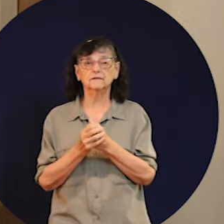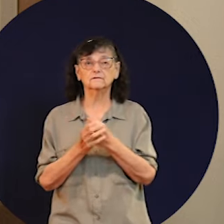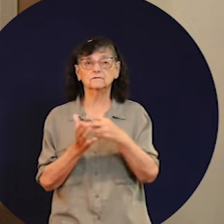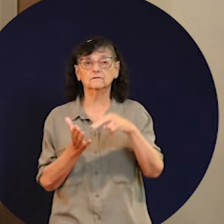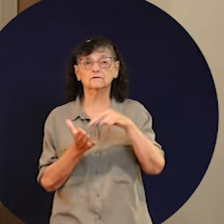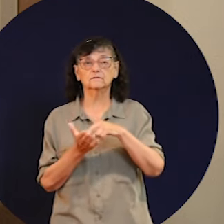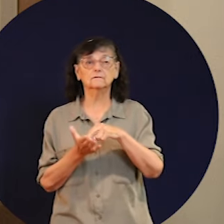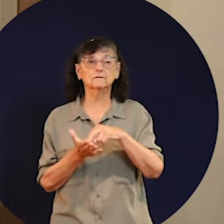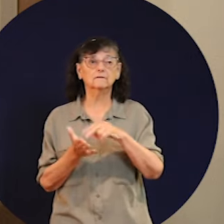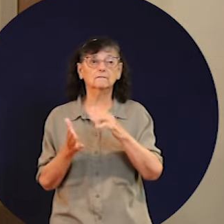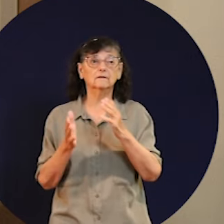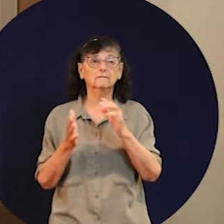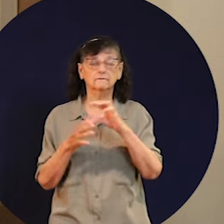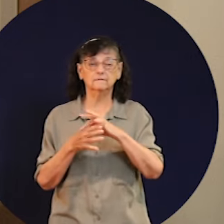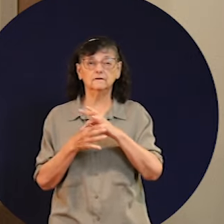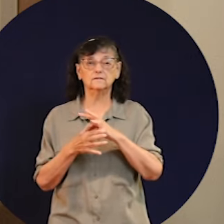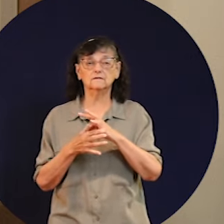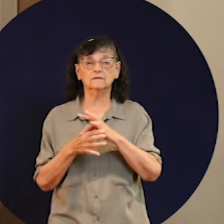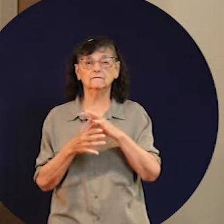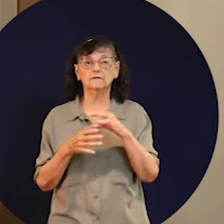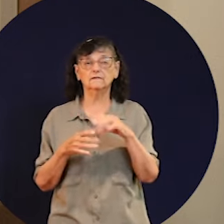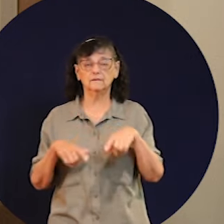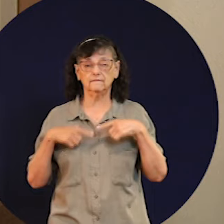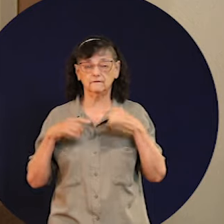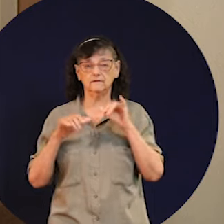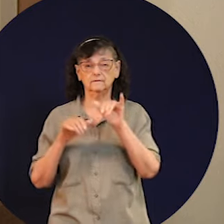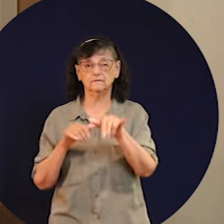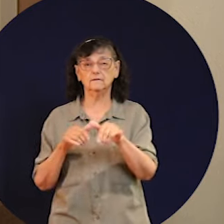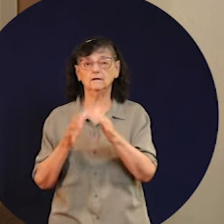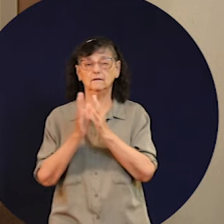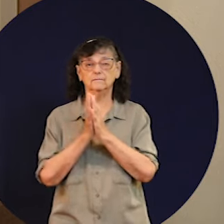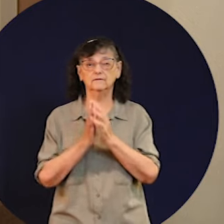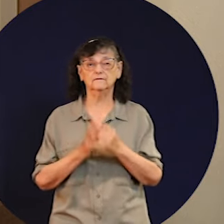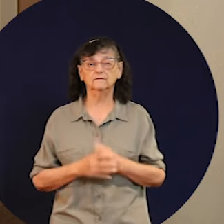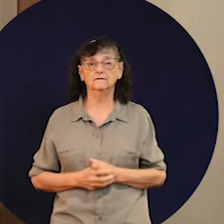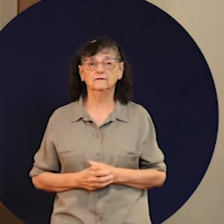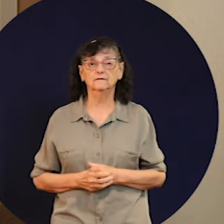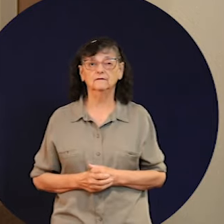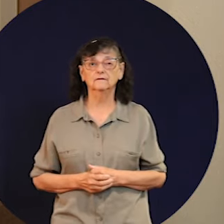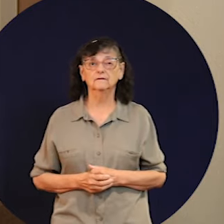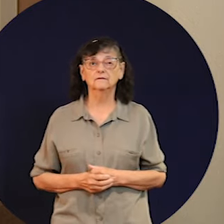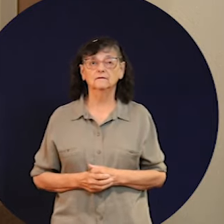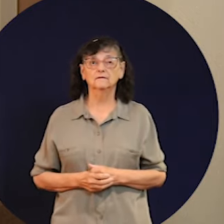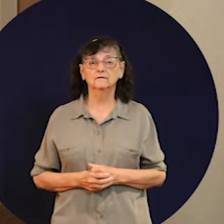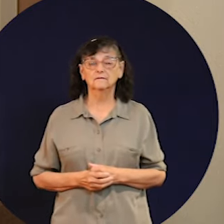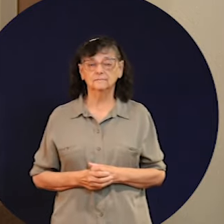la resurrección de la carne y la vida eterna. Amén.